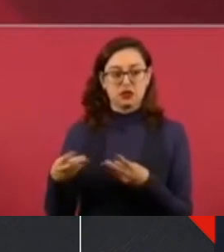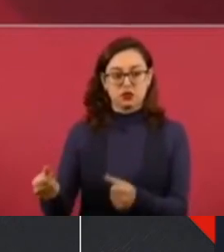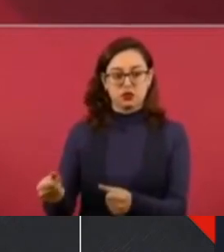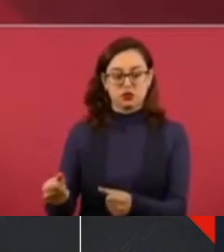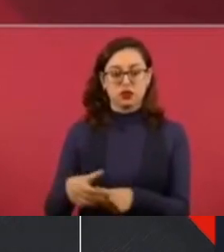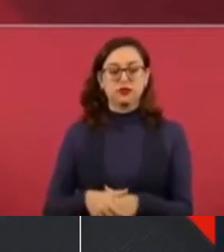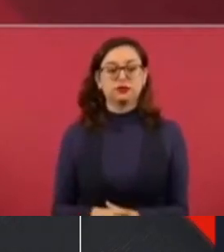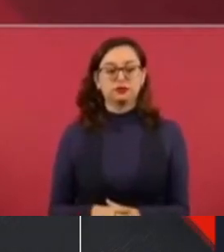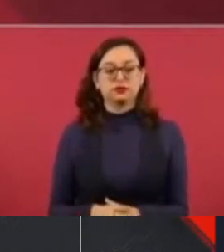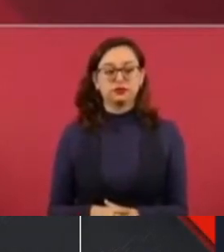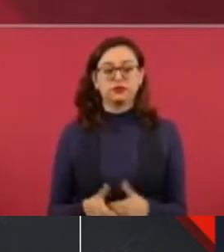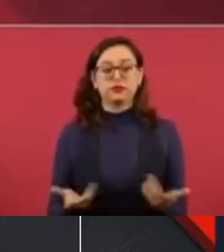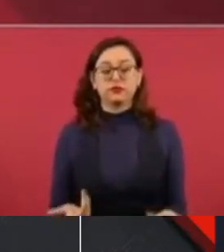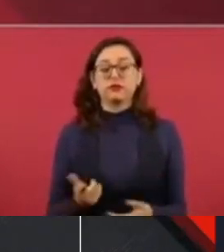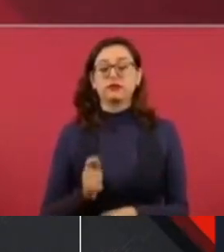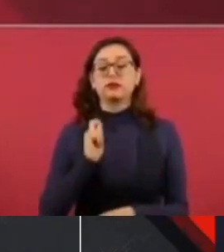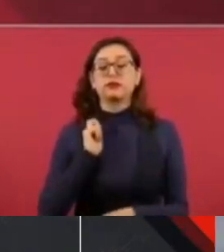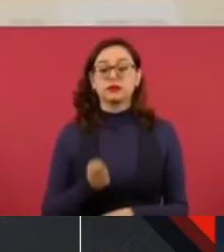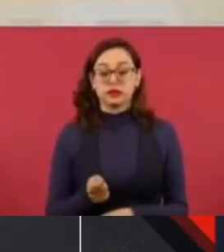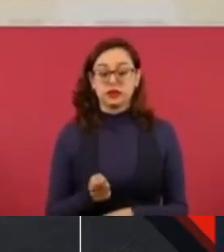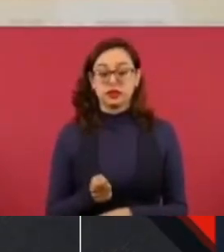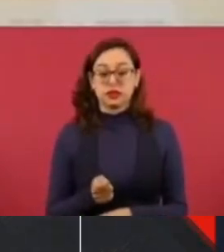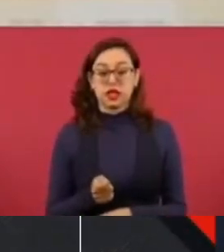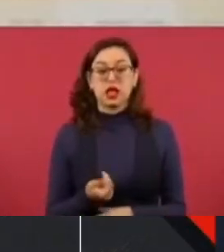aguas, o sea, de los